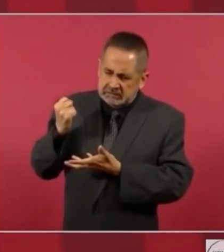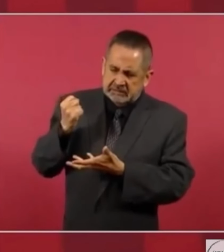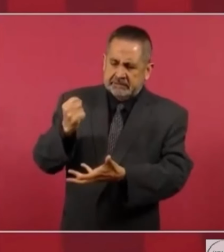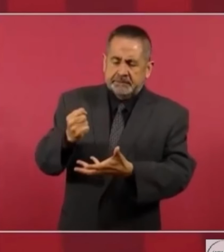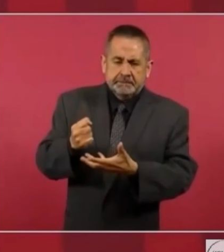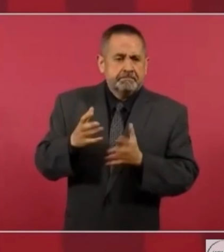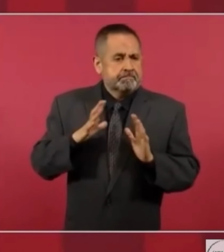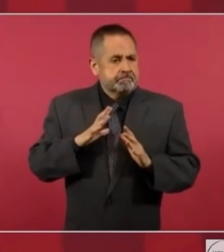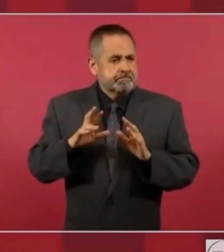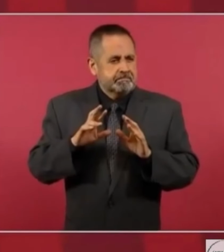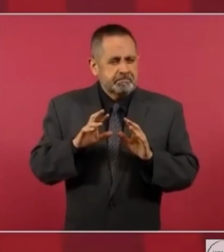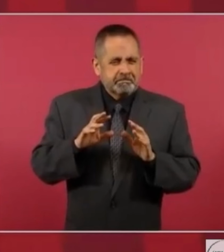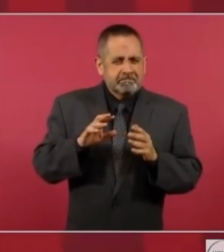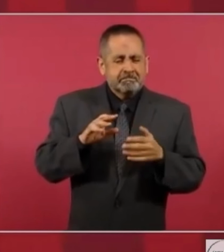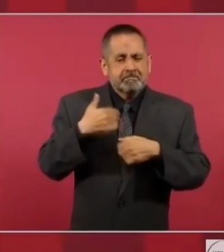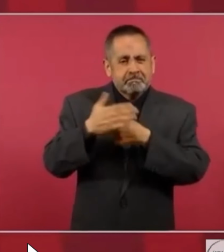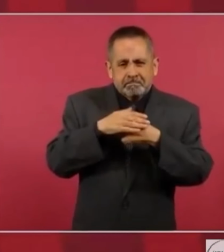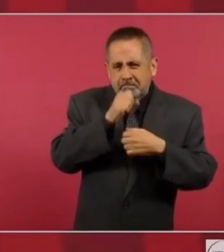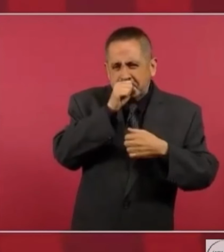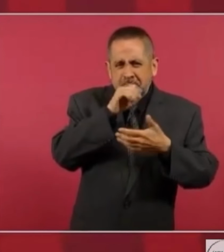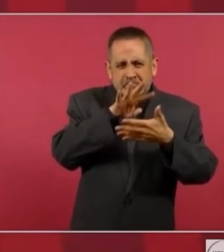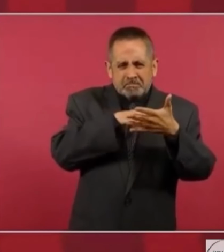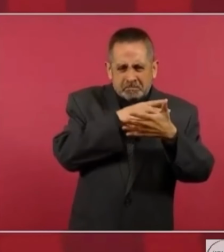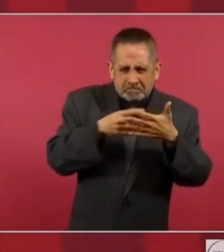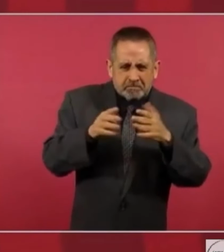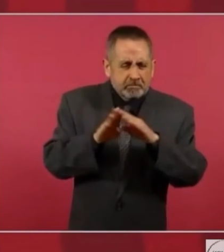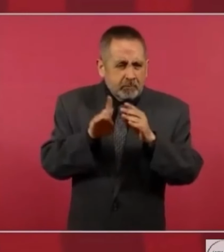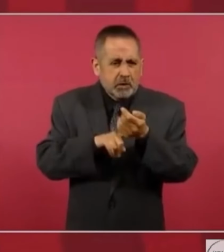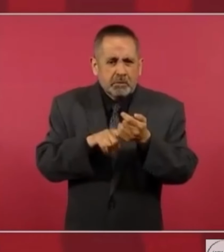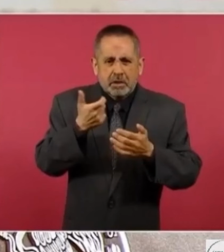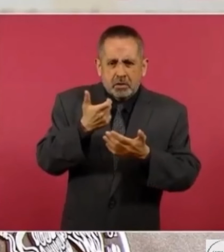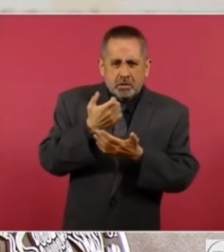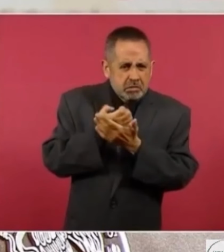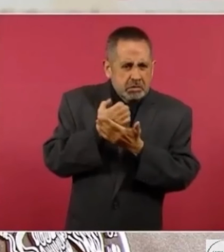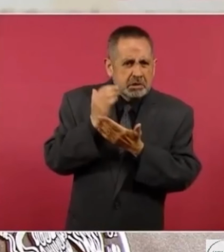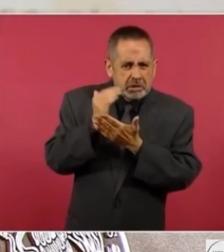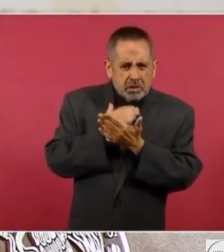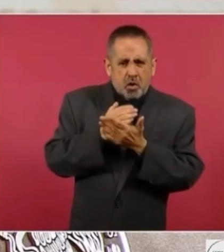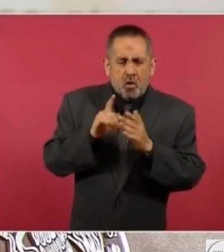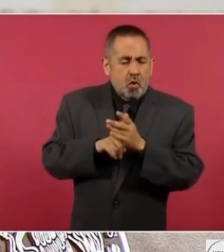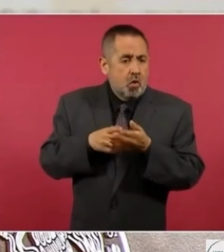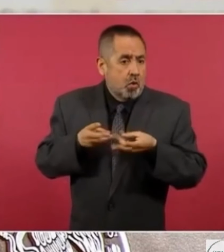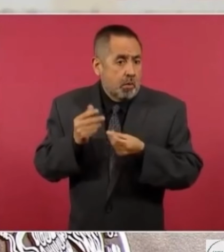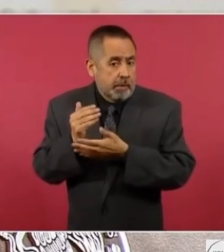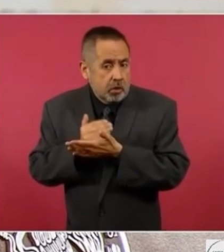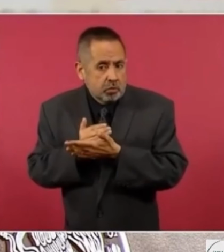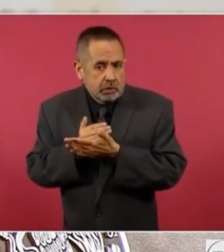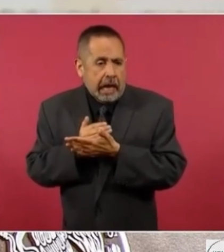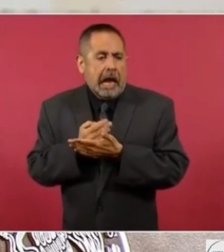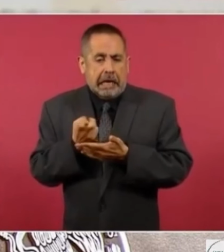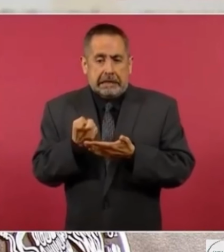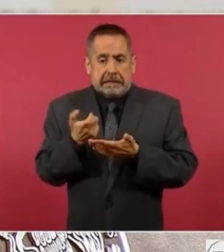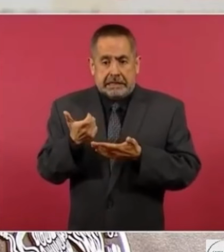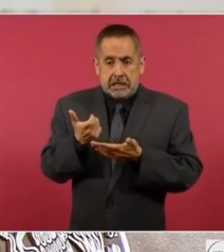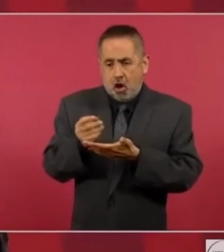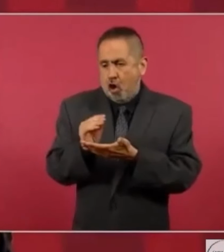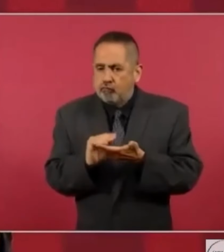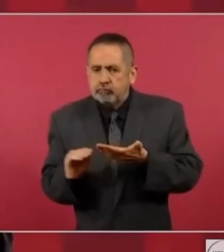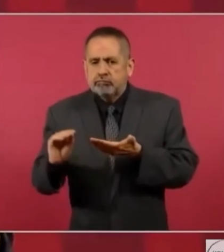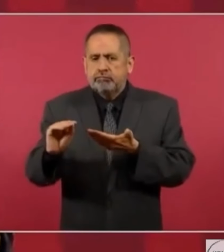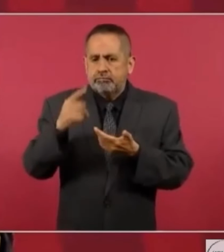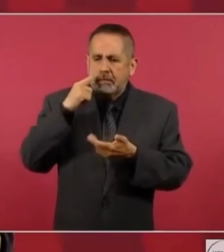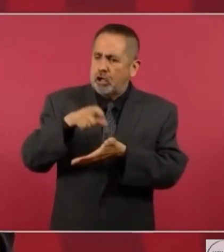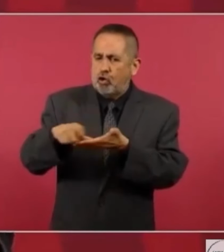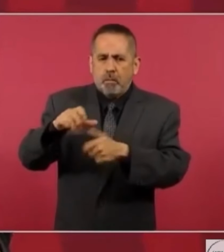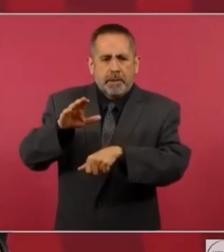que finalmente resulta ser más económico o más pequeño el gasto, ese mismo dinero se utiliza para las